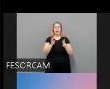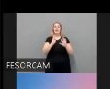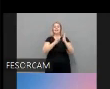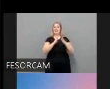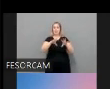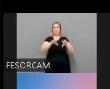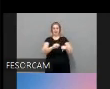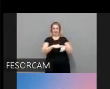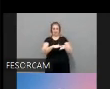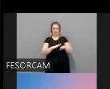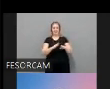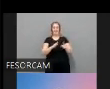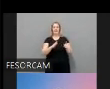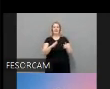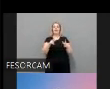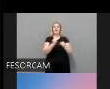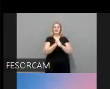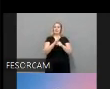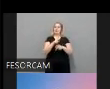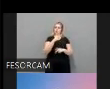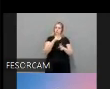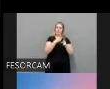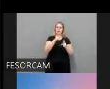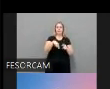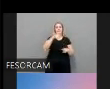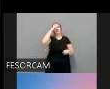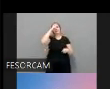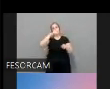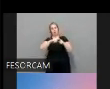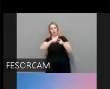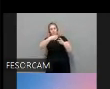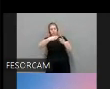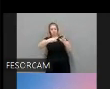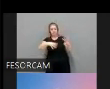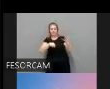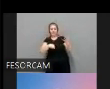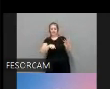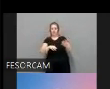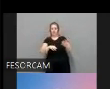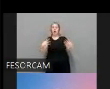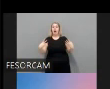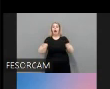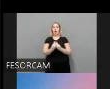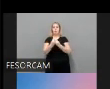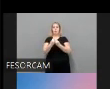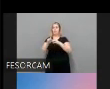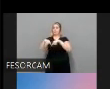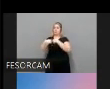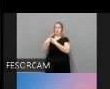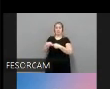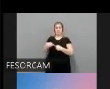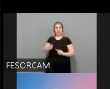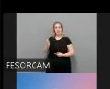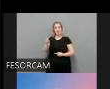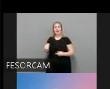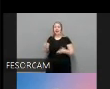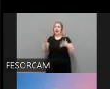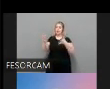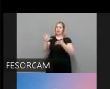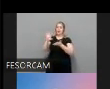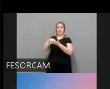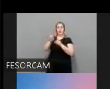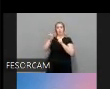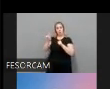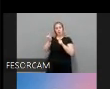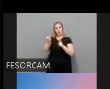ocupacional, perdón, el trabajo social también, la psicología, el acompañamiento que realizamos con las familias, el asesoramiento a los centros